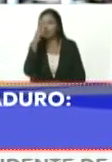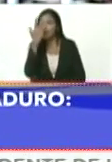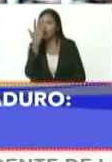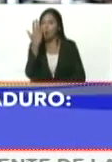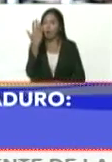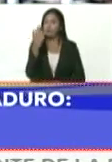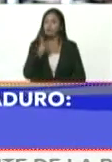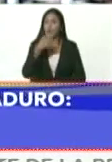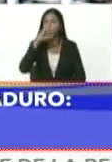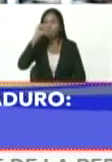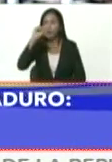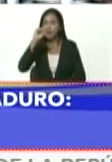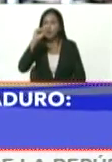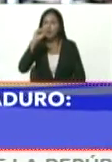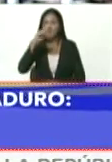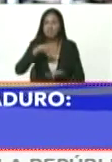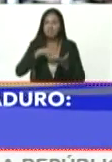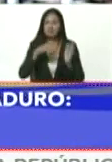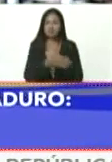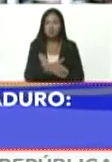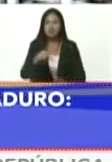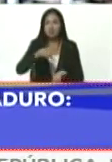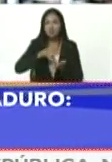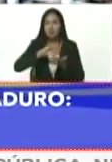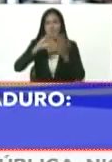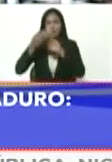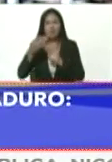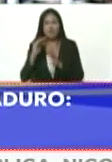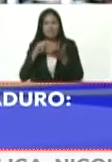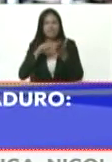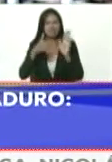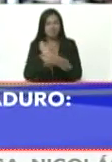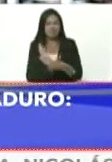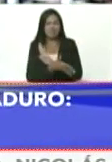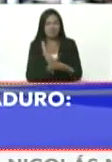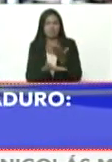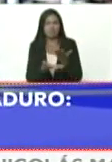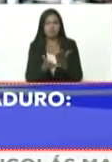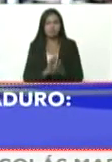Maduro, Maduro, ¿qué es una ciudad comunal?